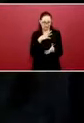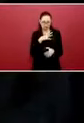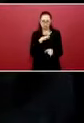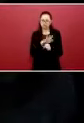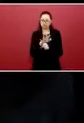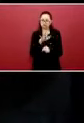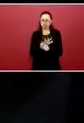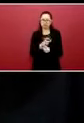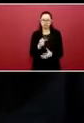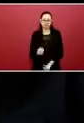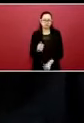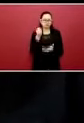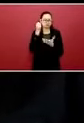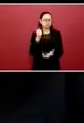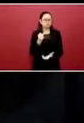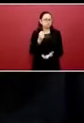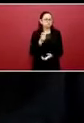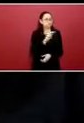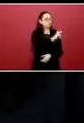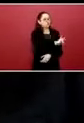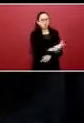para el bienestar.